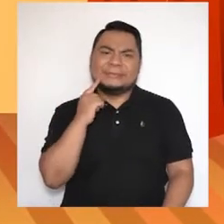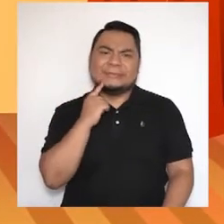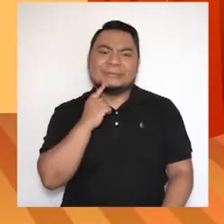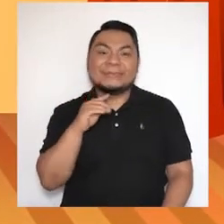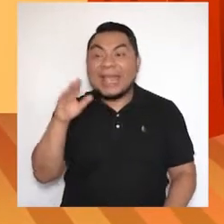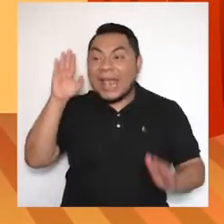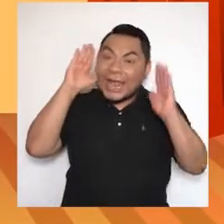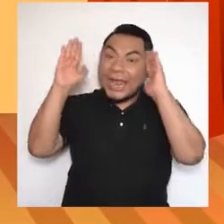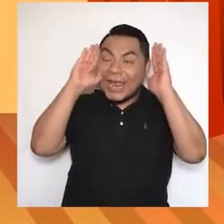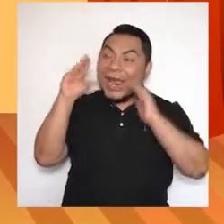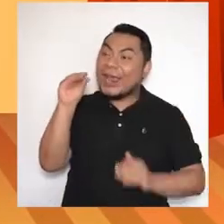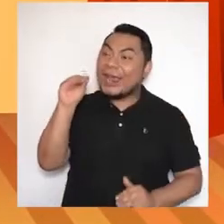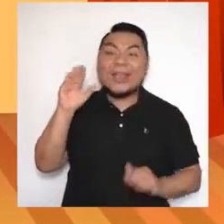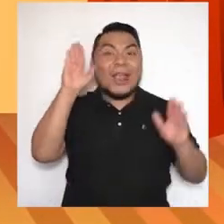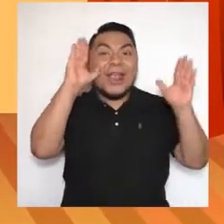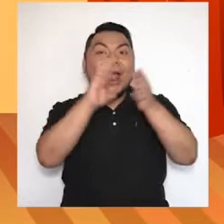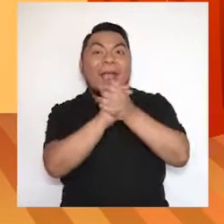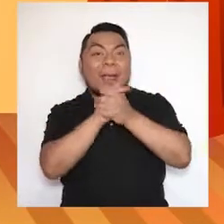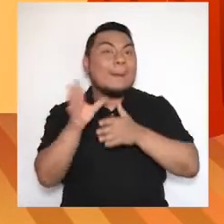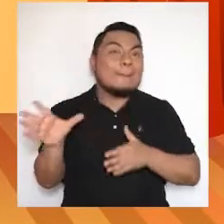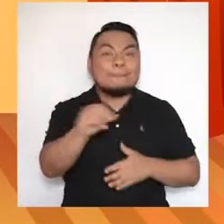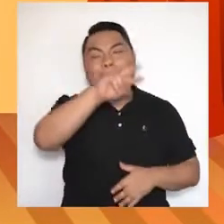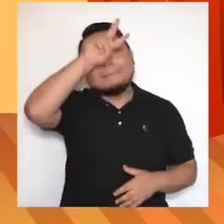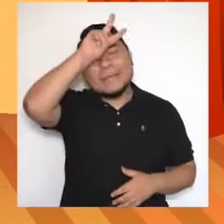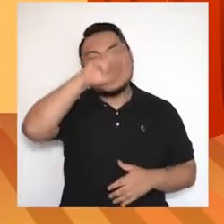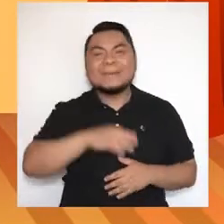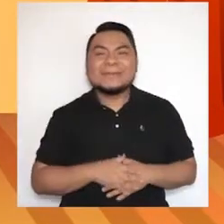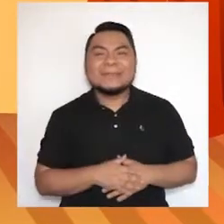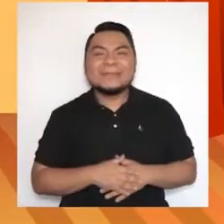¡Hola, Chancay! ¡Hola, amigos y amigas de todo el Perú!